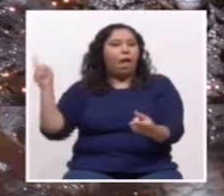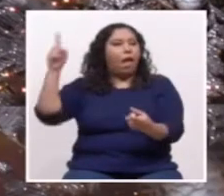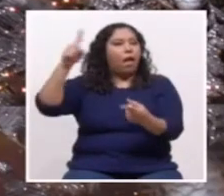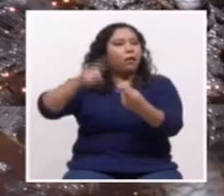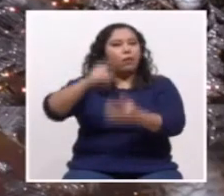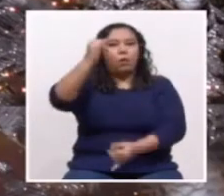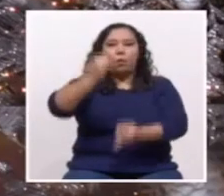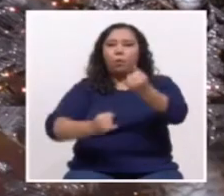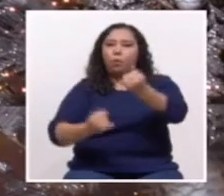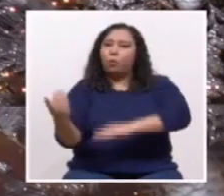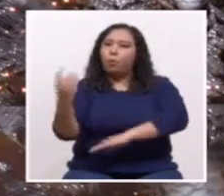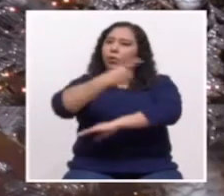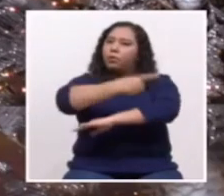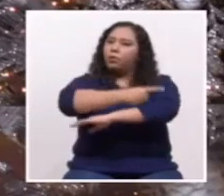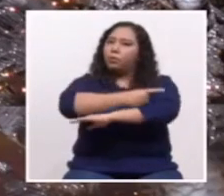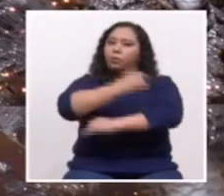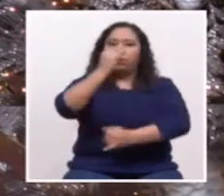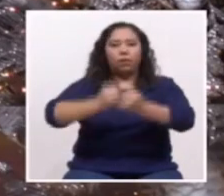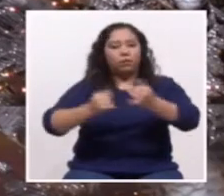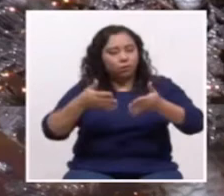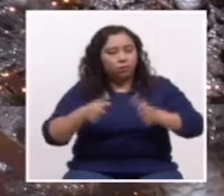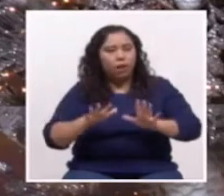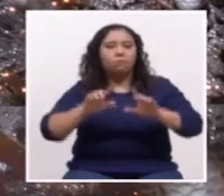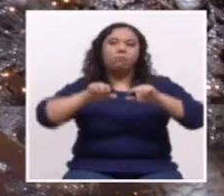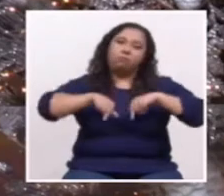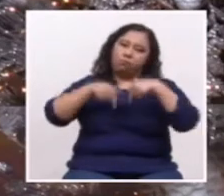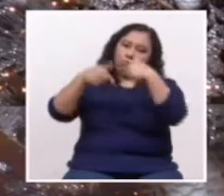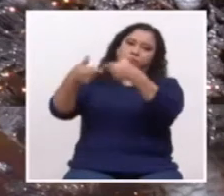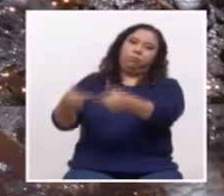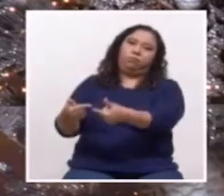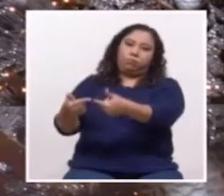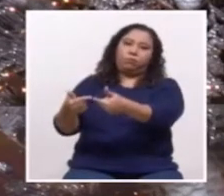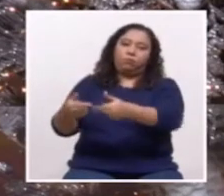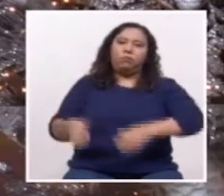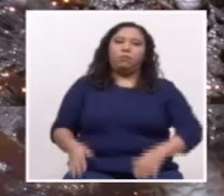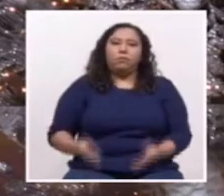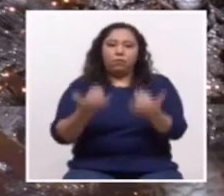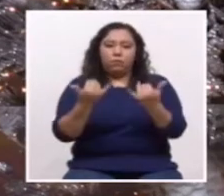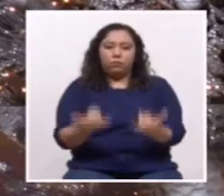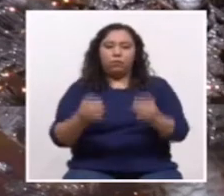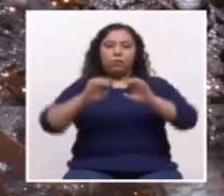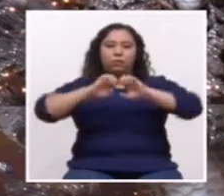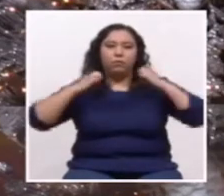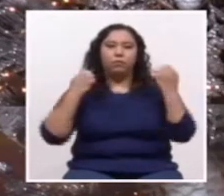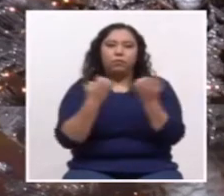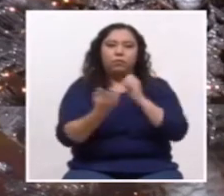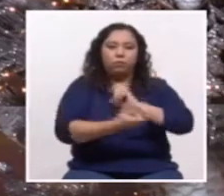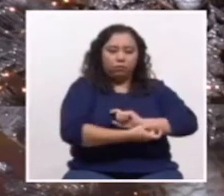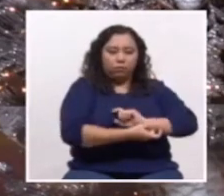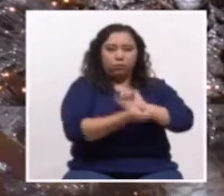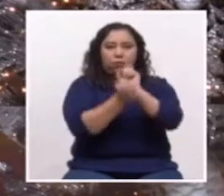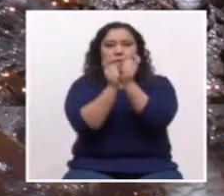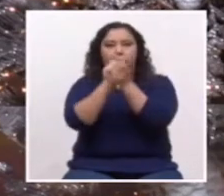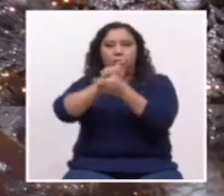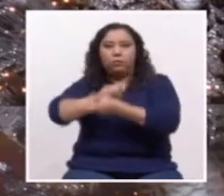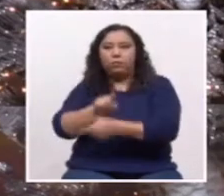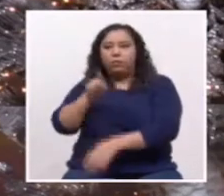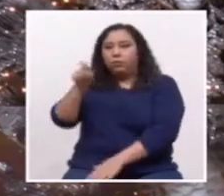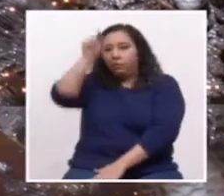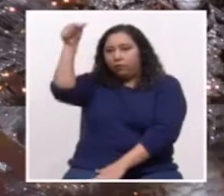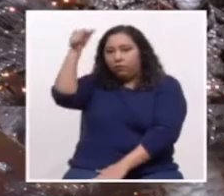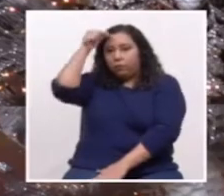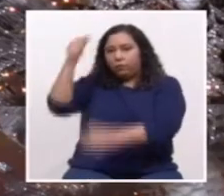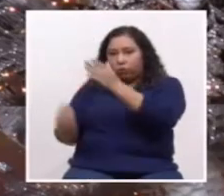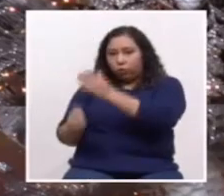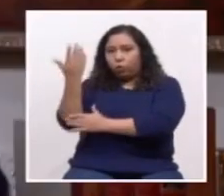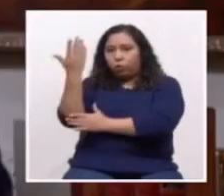periodo constitucional. Y desde ya he conformado un equipo de transición que facilite al nuevo gobierno asumir labores en